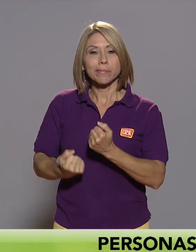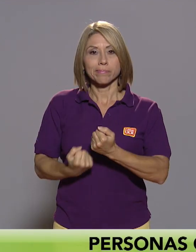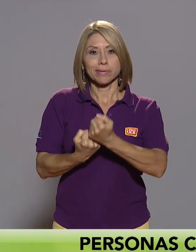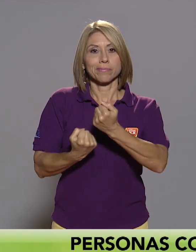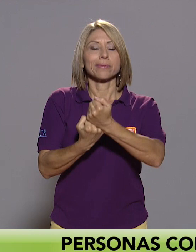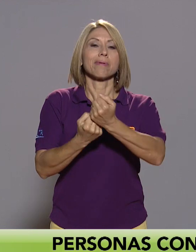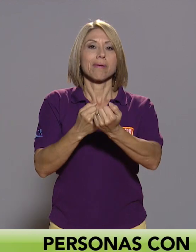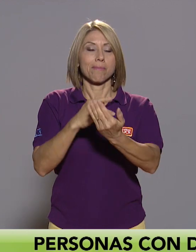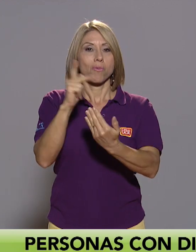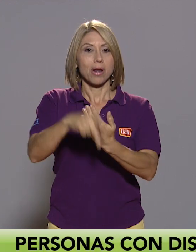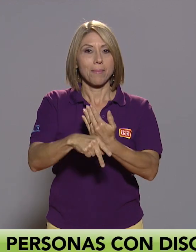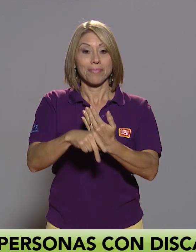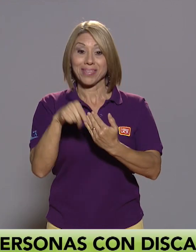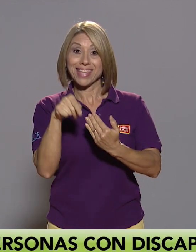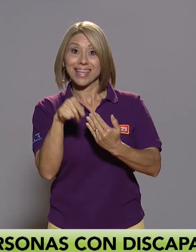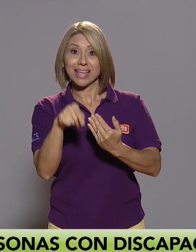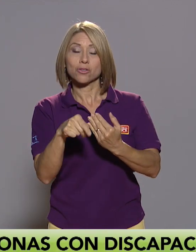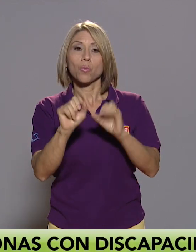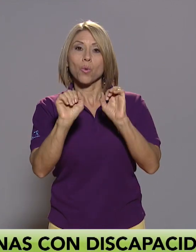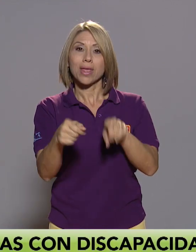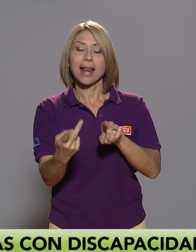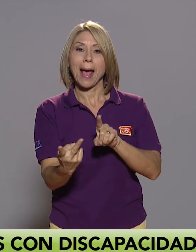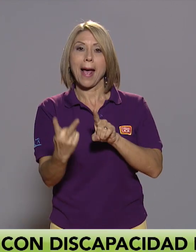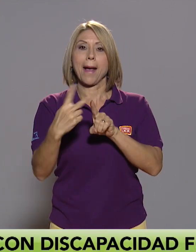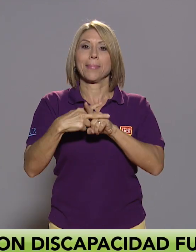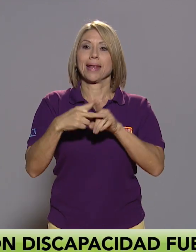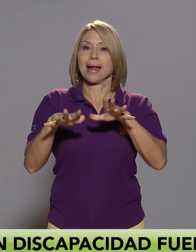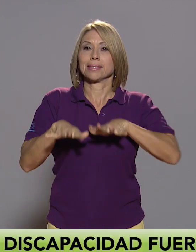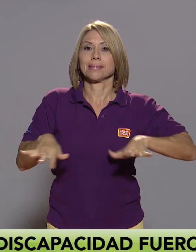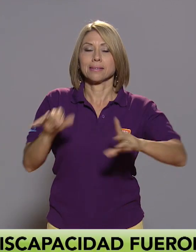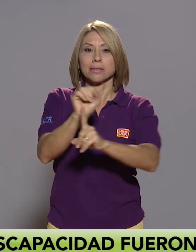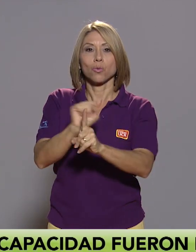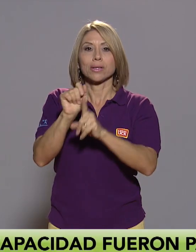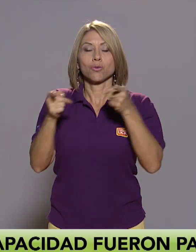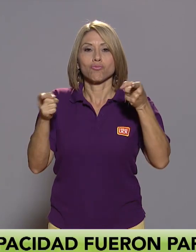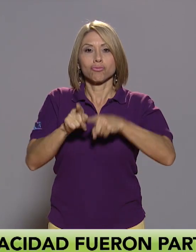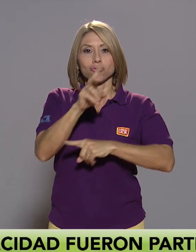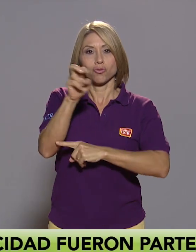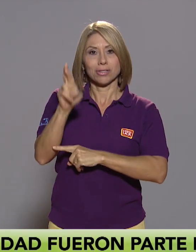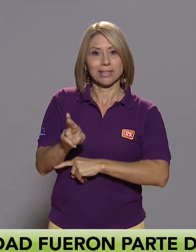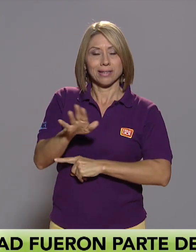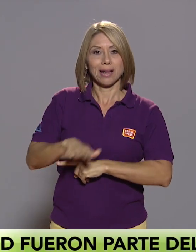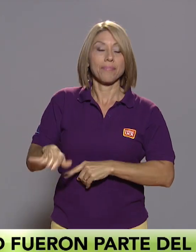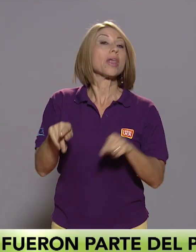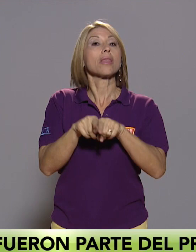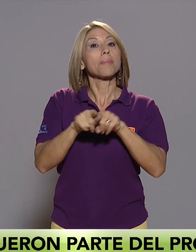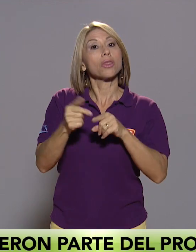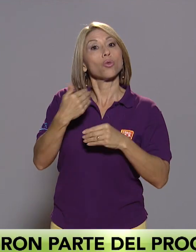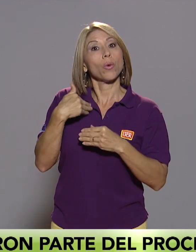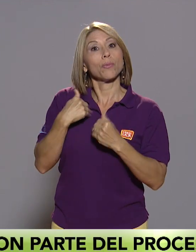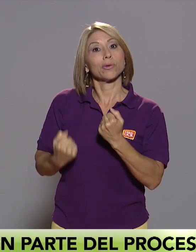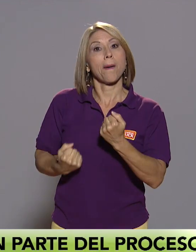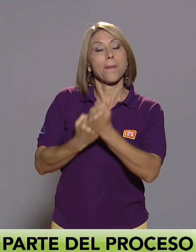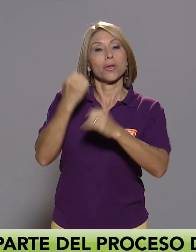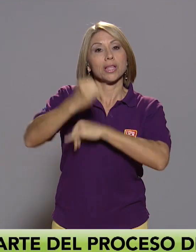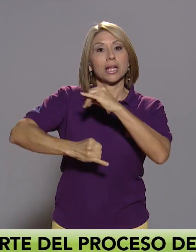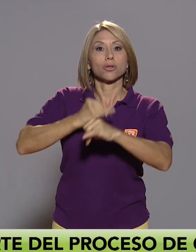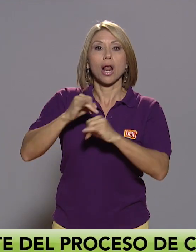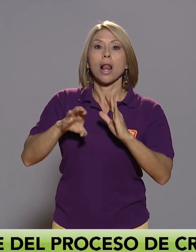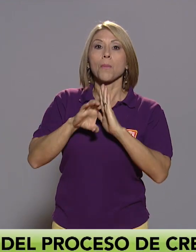fuese aplicado a una realidad nacional. Que también tuvimos referentes internacionales como lo